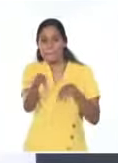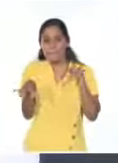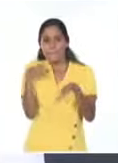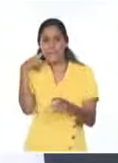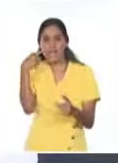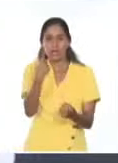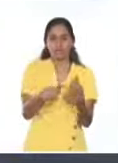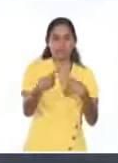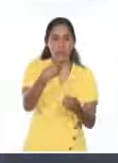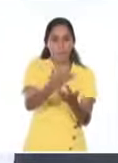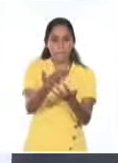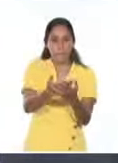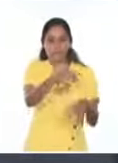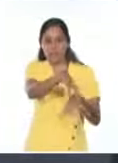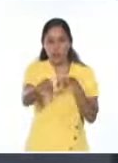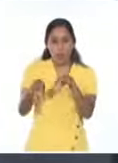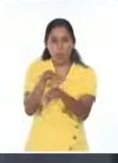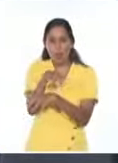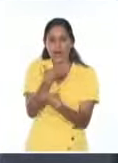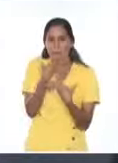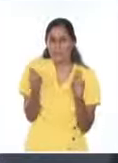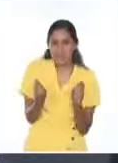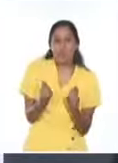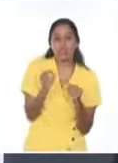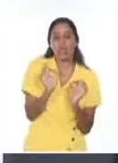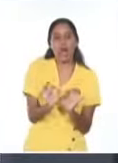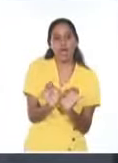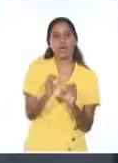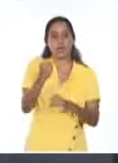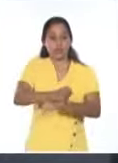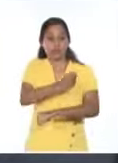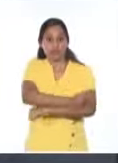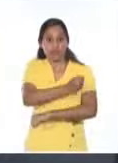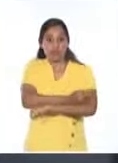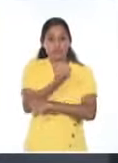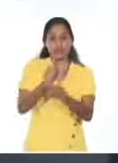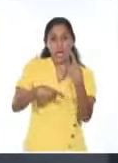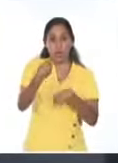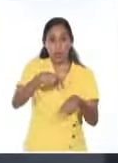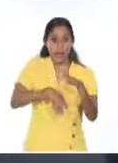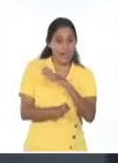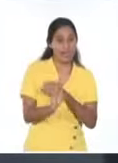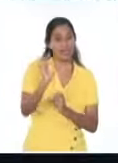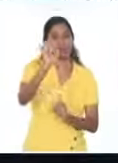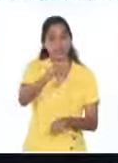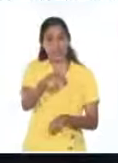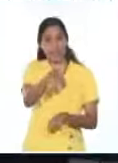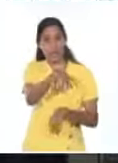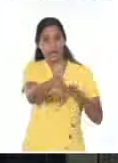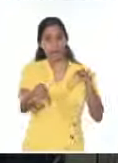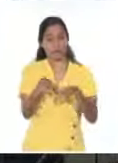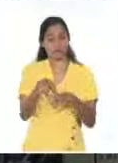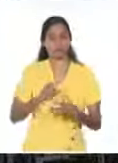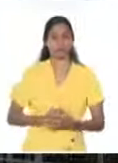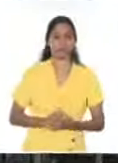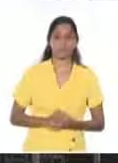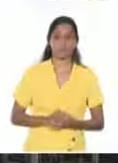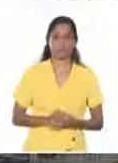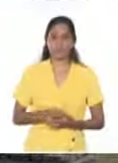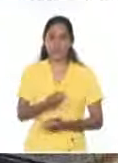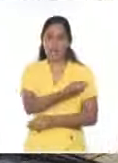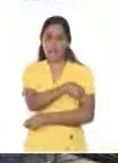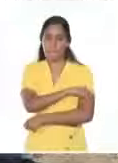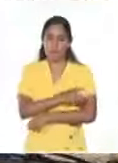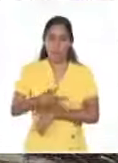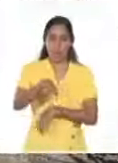perdiendo. Y ahí en la trayectoria de la conductora de entrada a la ciudad se está tomando eso. El poblado del Caney es de